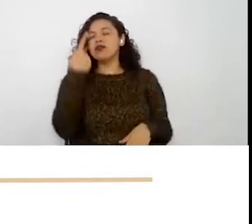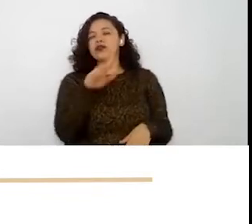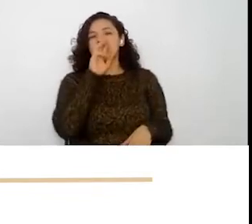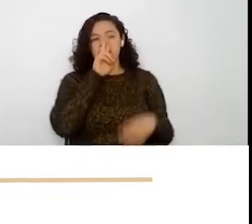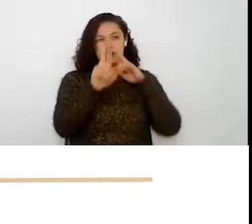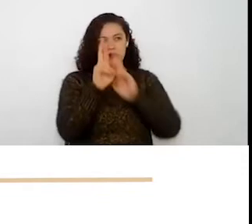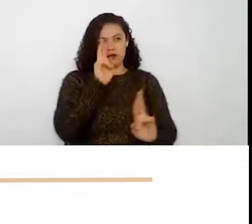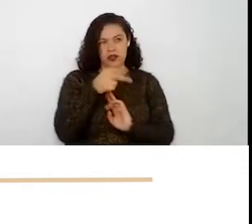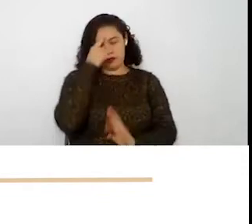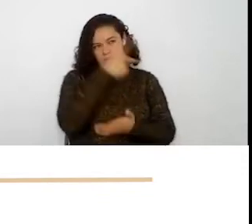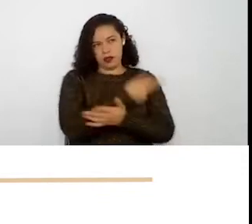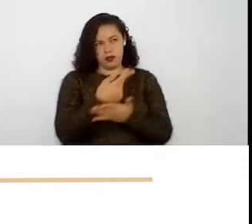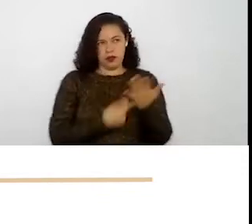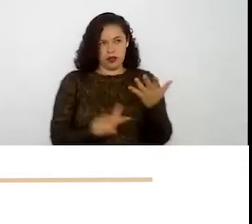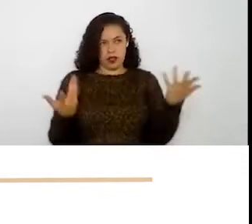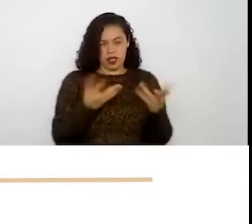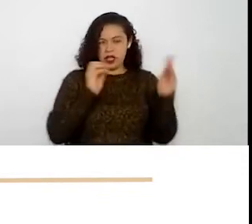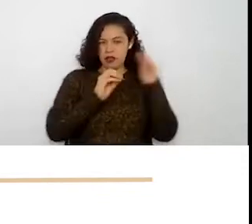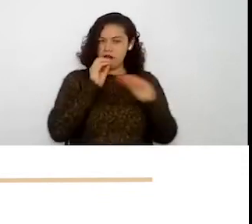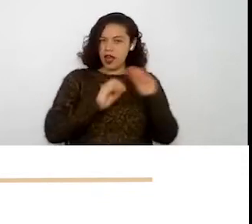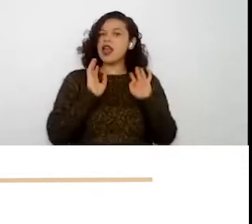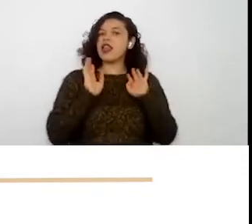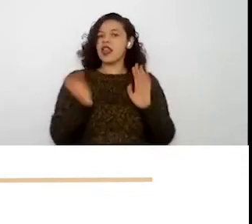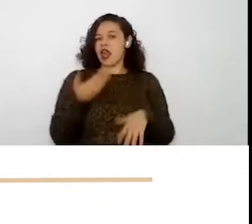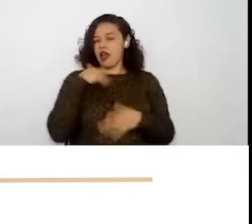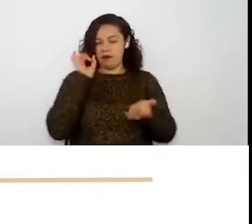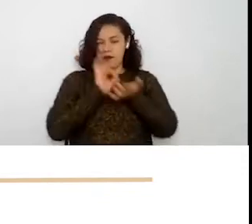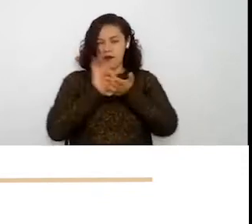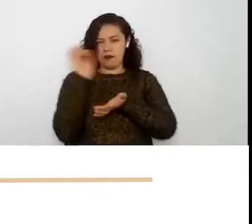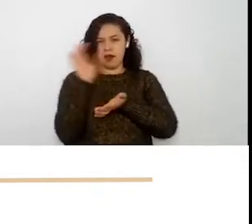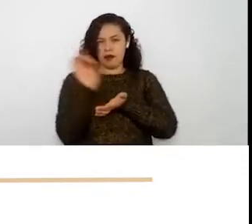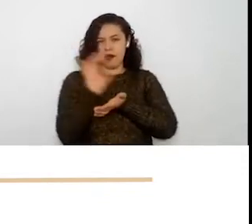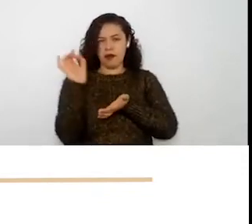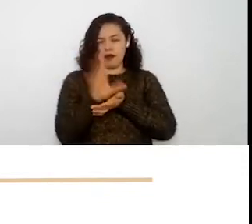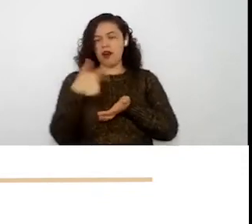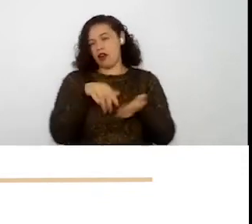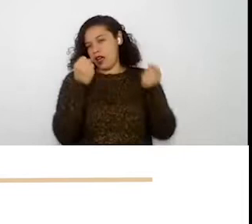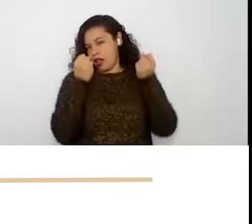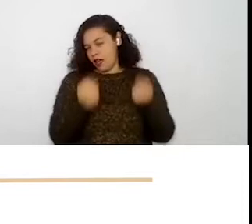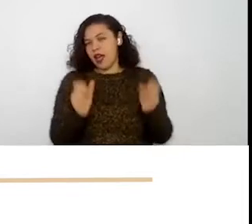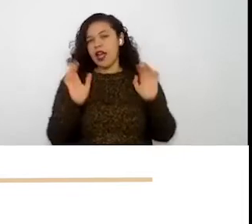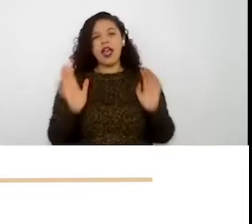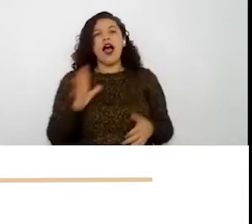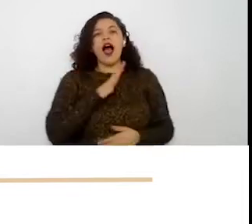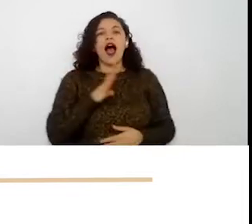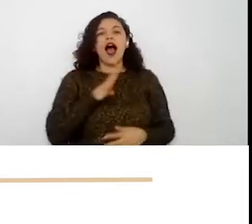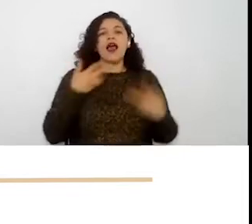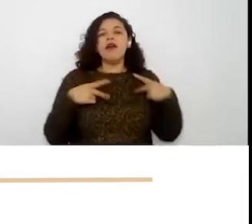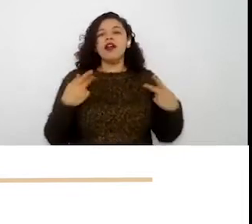de este programa que se lleva también ya las han entregado y están seguras que ustedes ya tienen